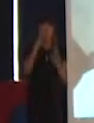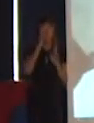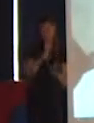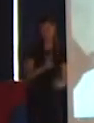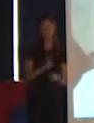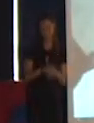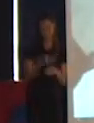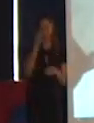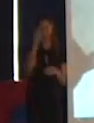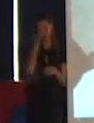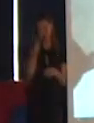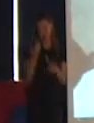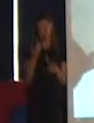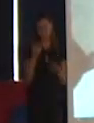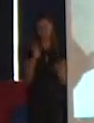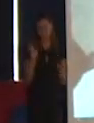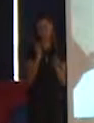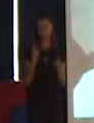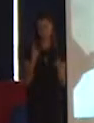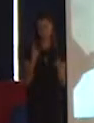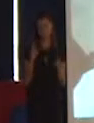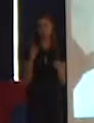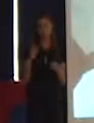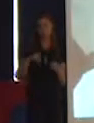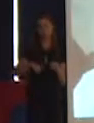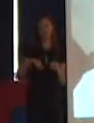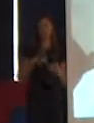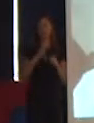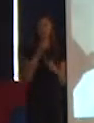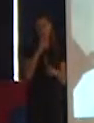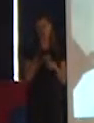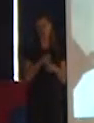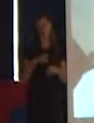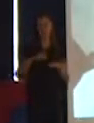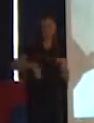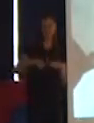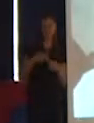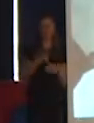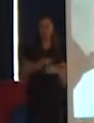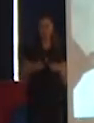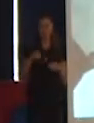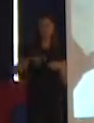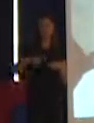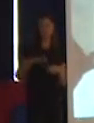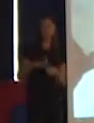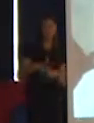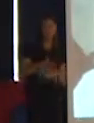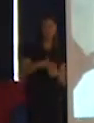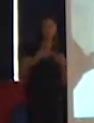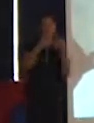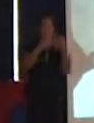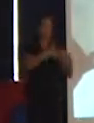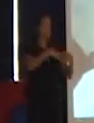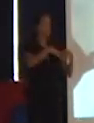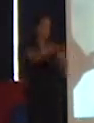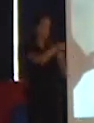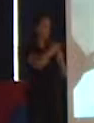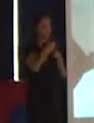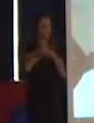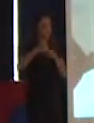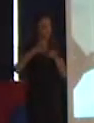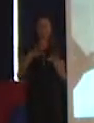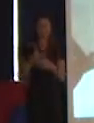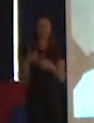la cuestión del medio del transporte en Bogotá es muy fregado, y más en este sector que es zona empresarial, de